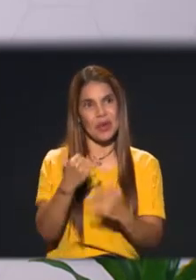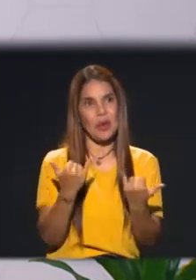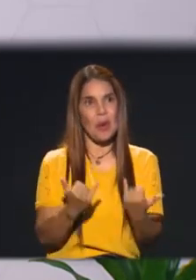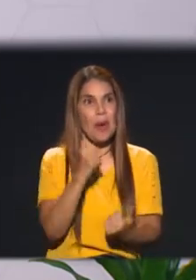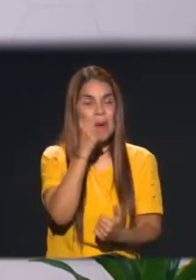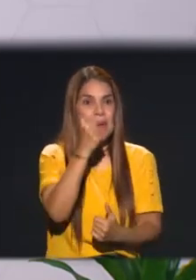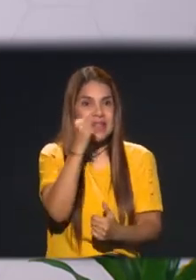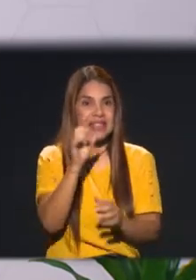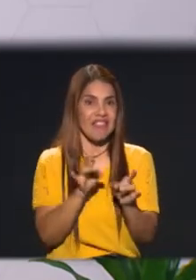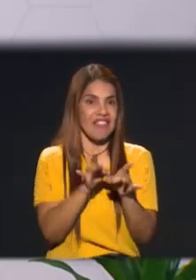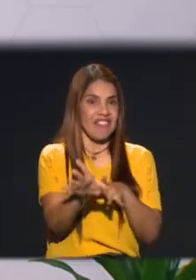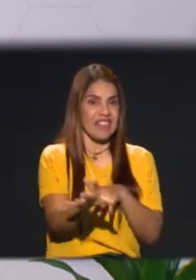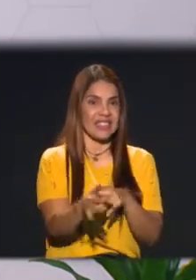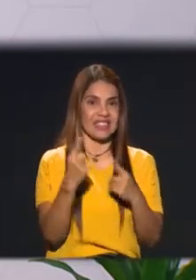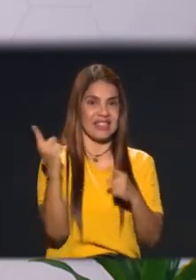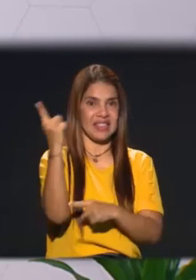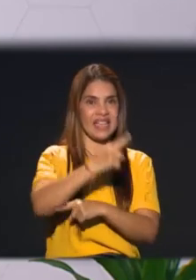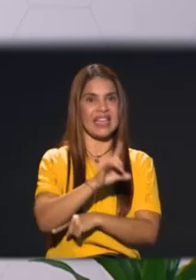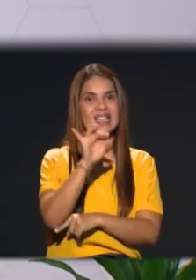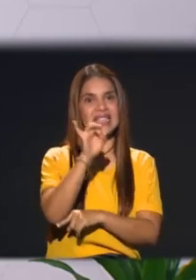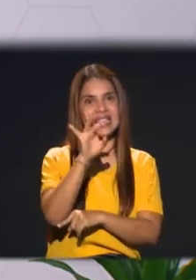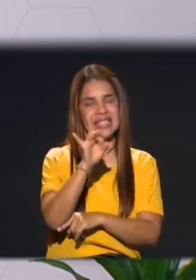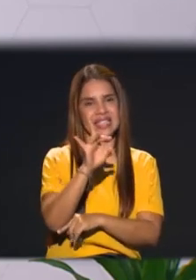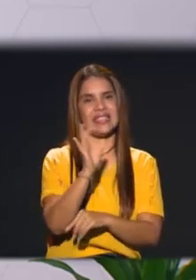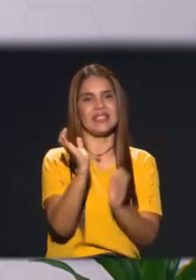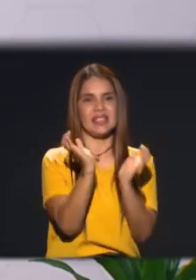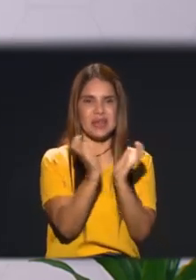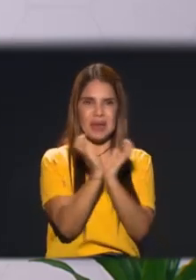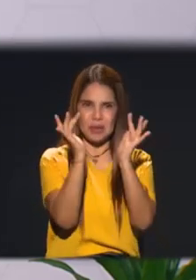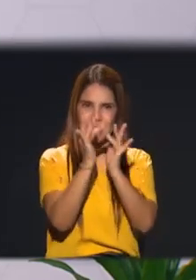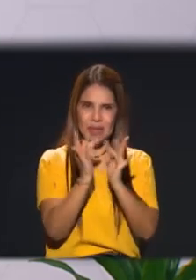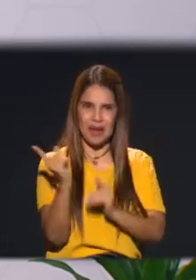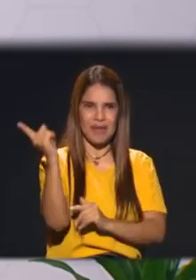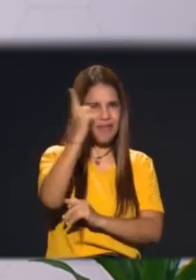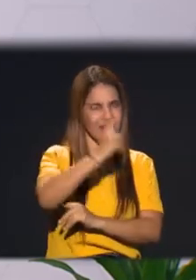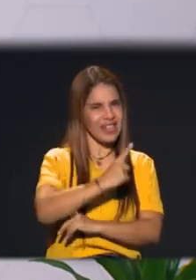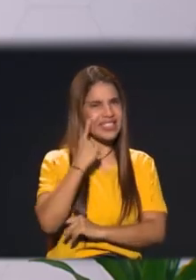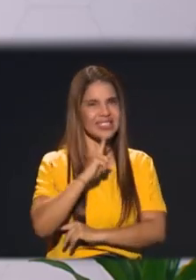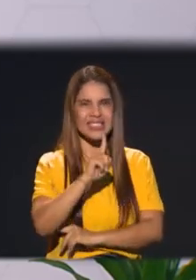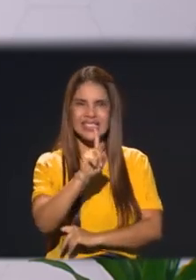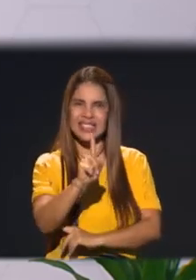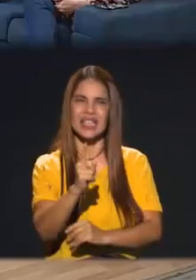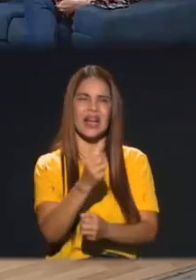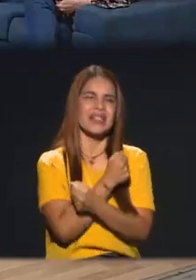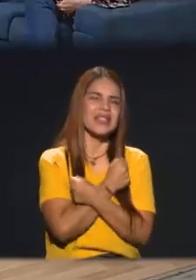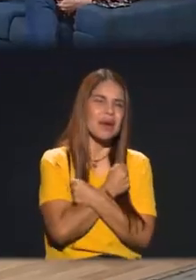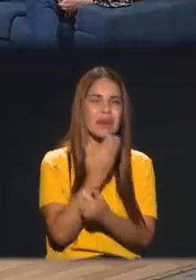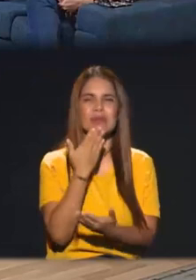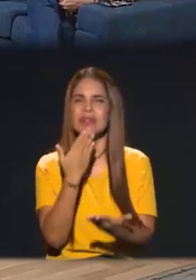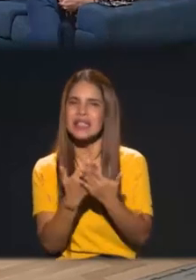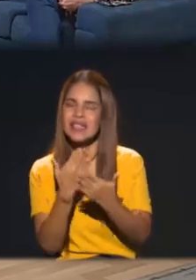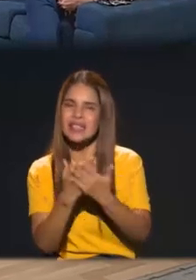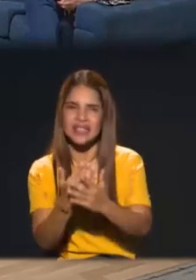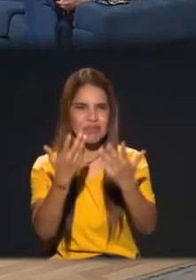que es como la fecha oficial, 15 de mayo, van a estar ahí conectadas, profe, felicitándola, profe, te extrañamos, profe, te queremos, gracias